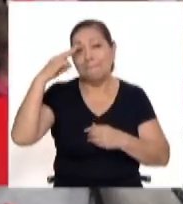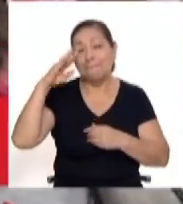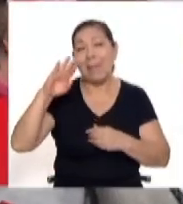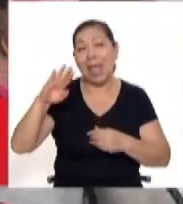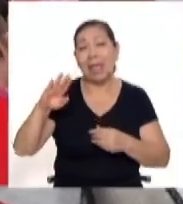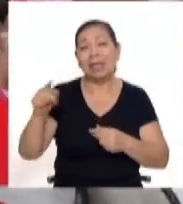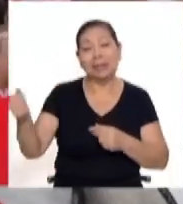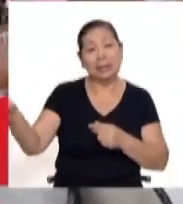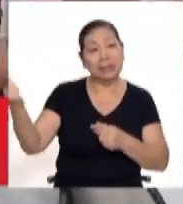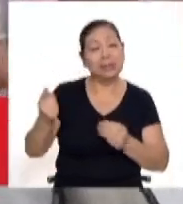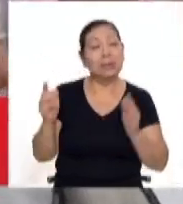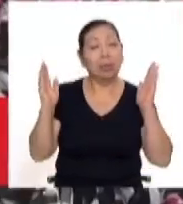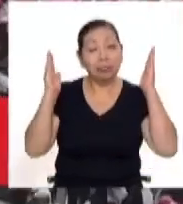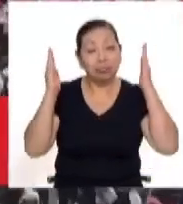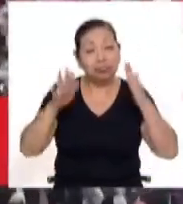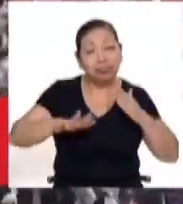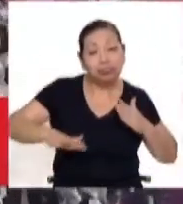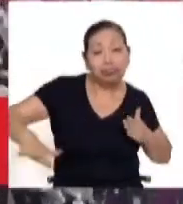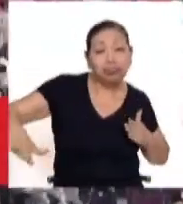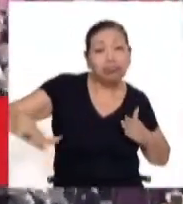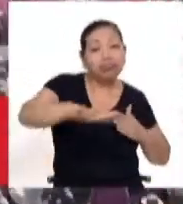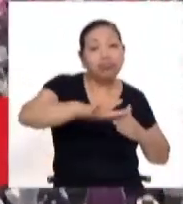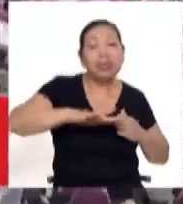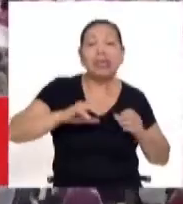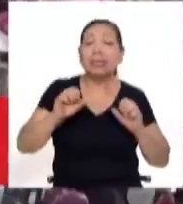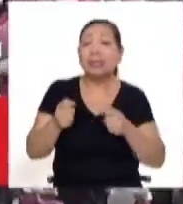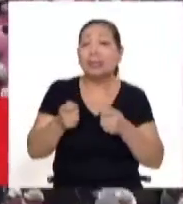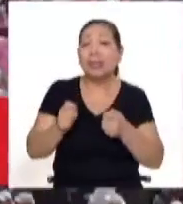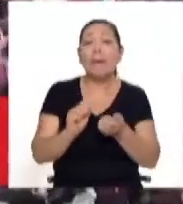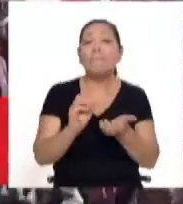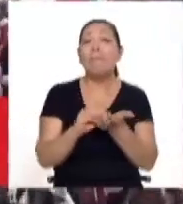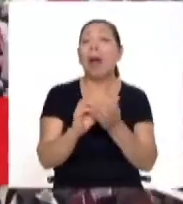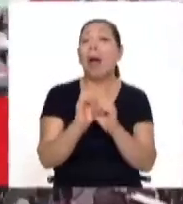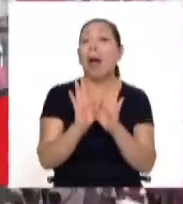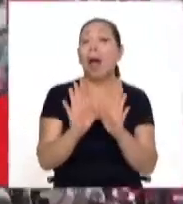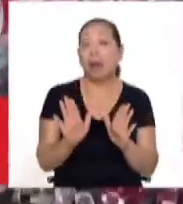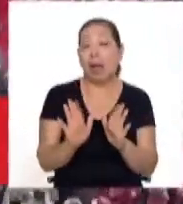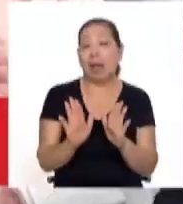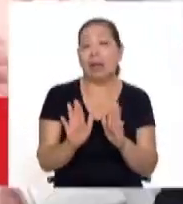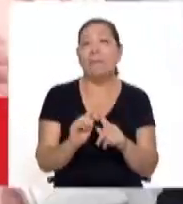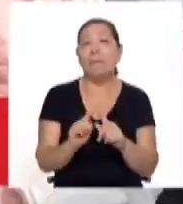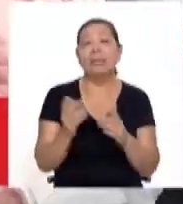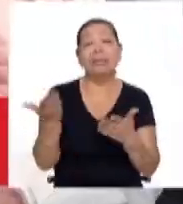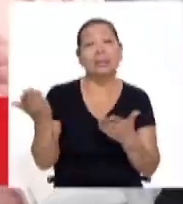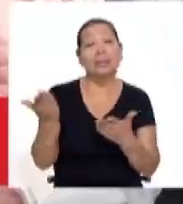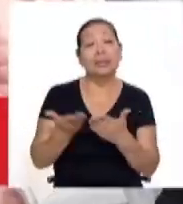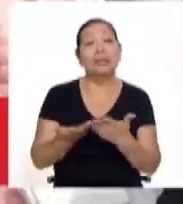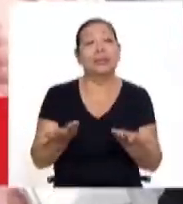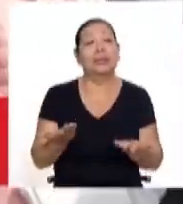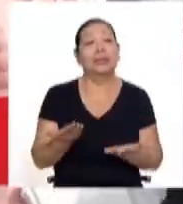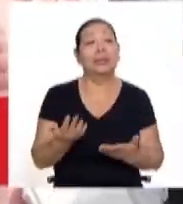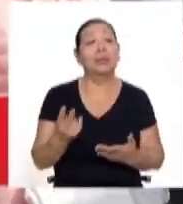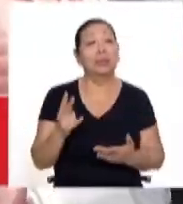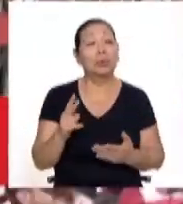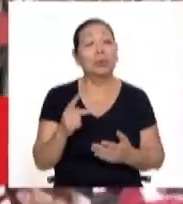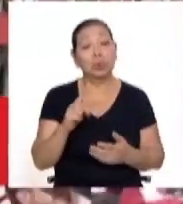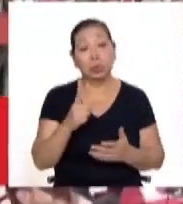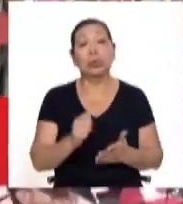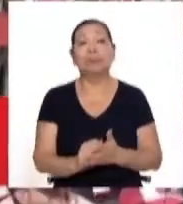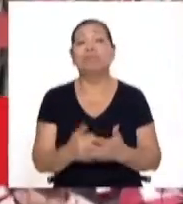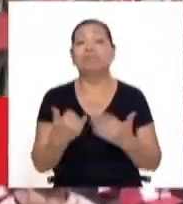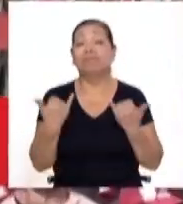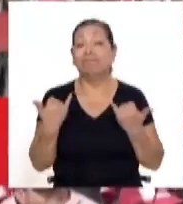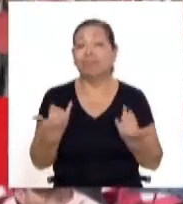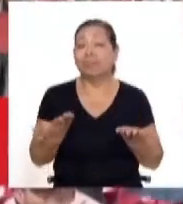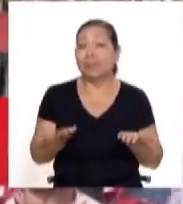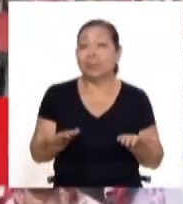la multitudinaria concentración también exigieron transparencia en las elecciones que se realizarán el 2 de junio.